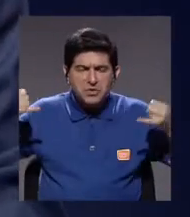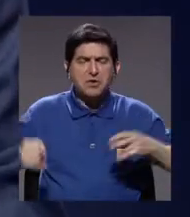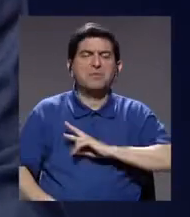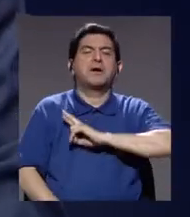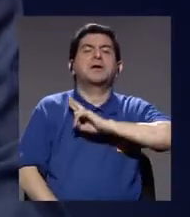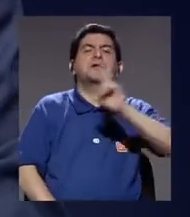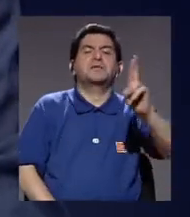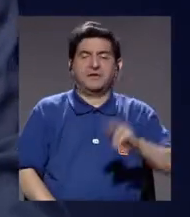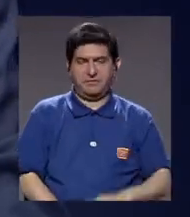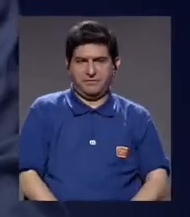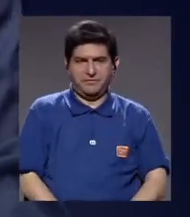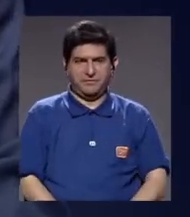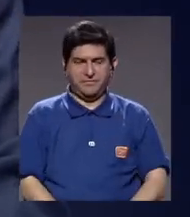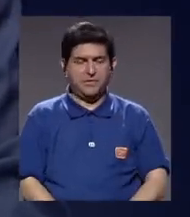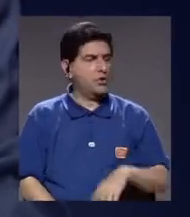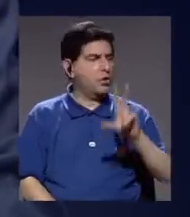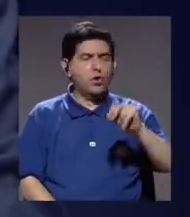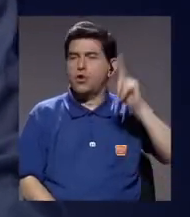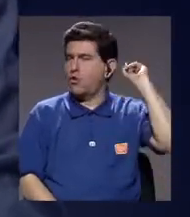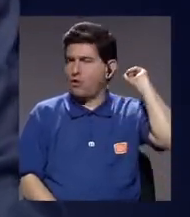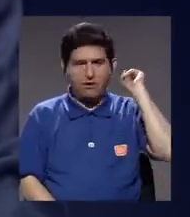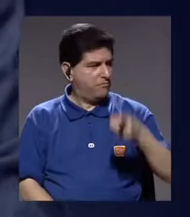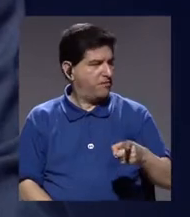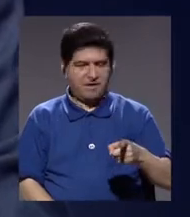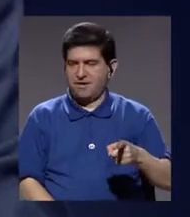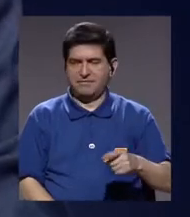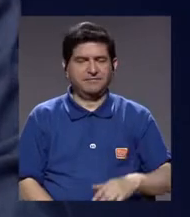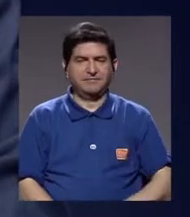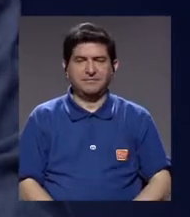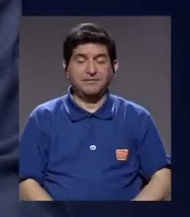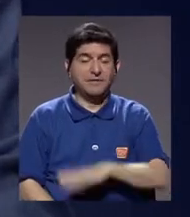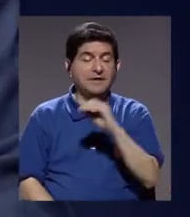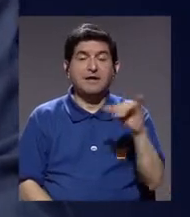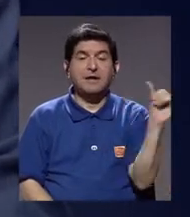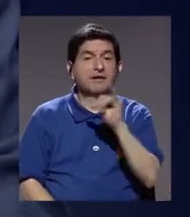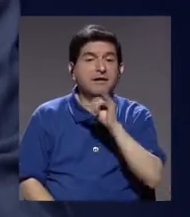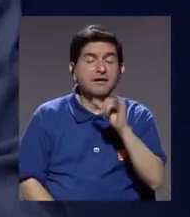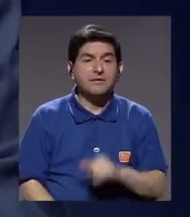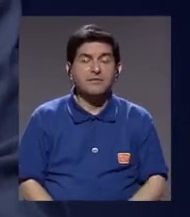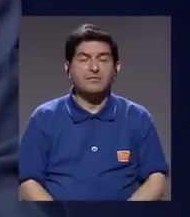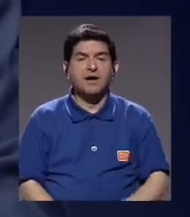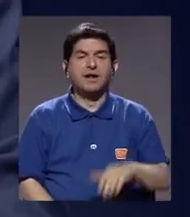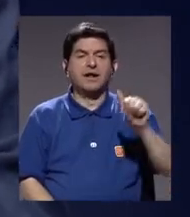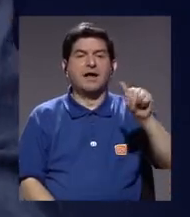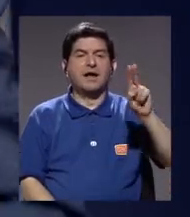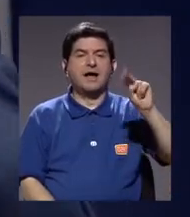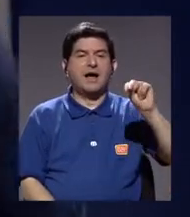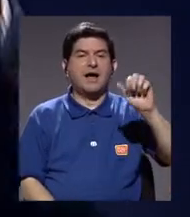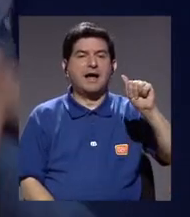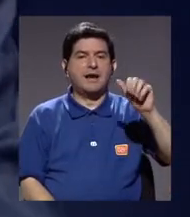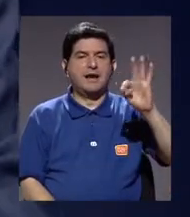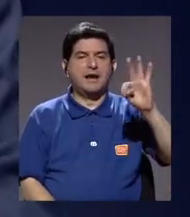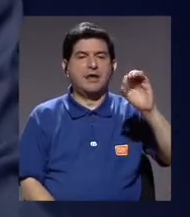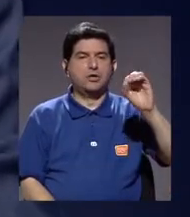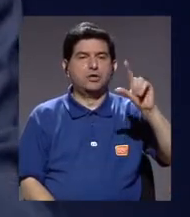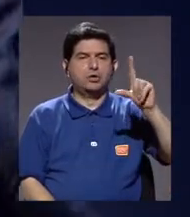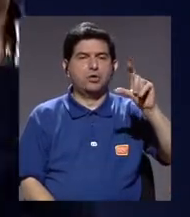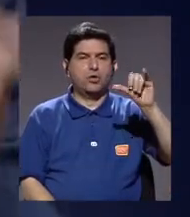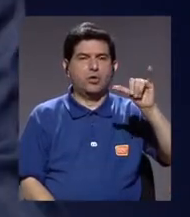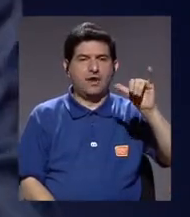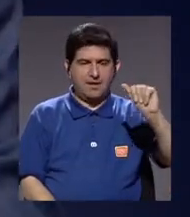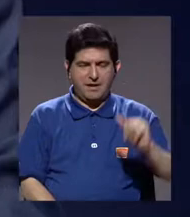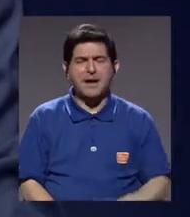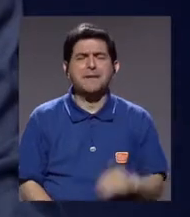también religiones, es decir, sin forzar, por ejemplo. Y también porque tal vez Anatolia, también desde antes,